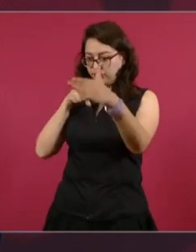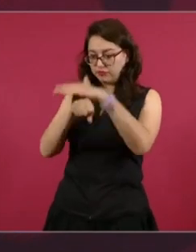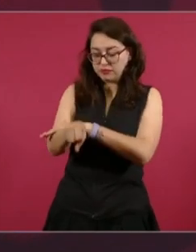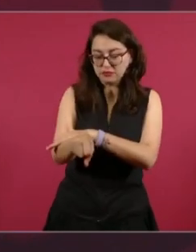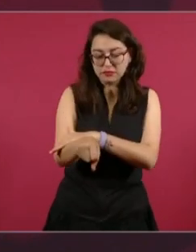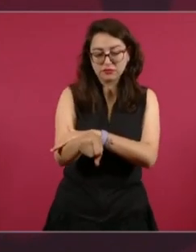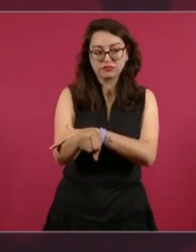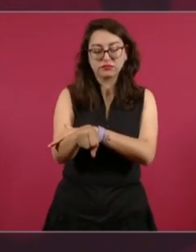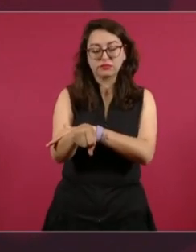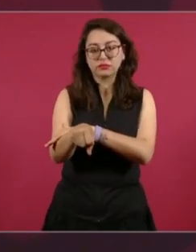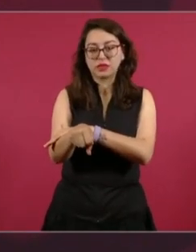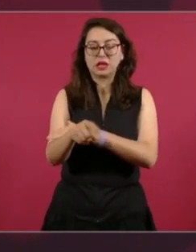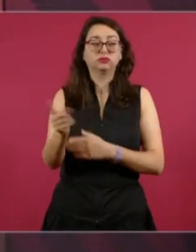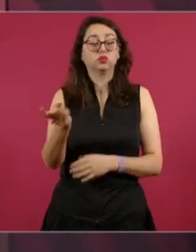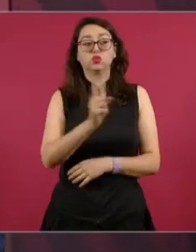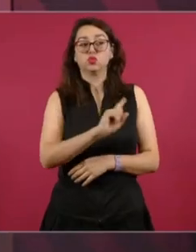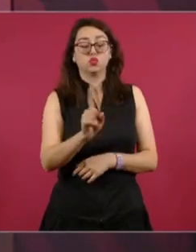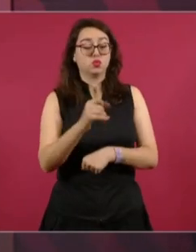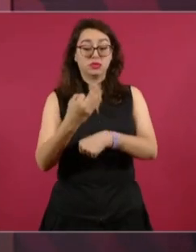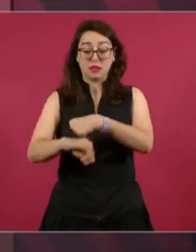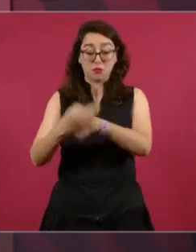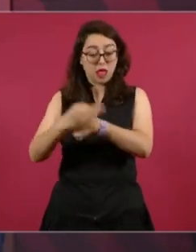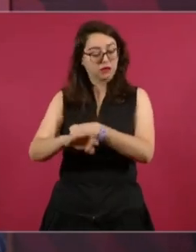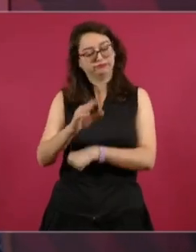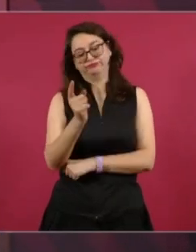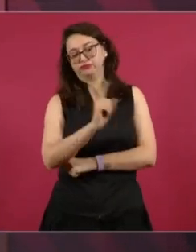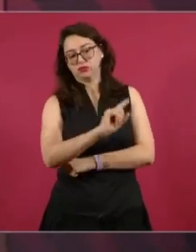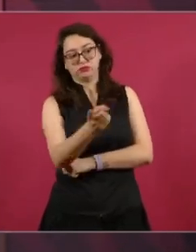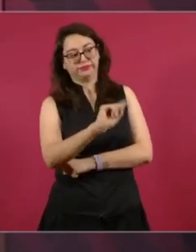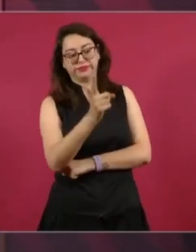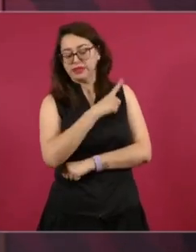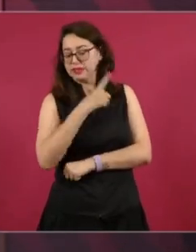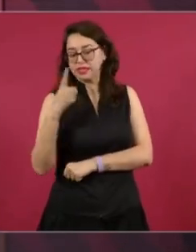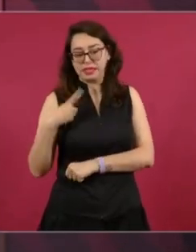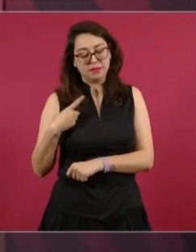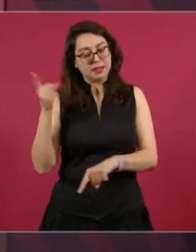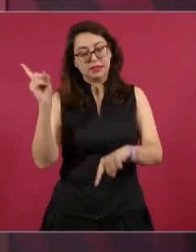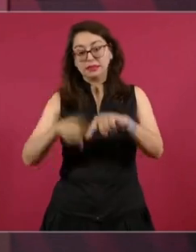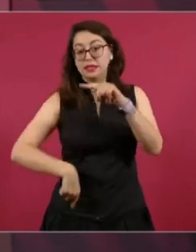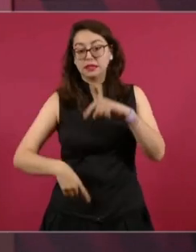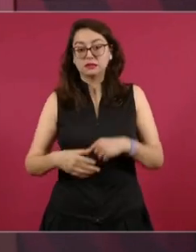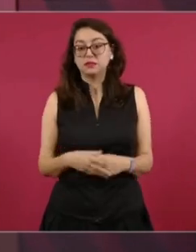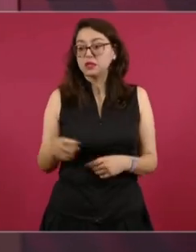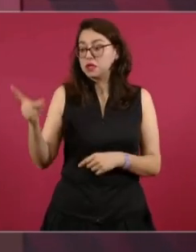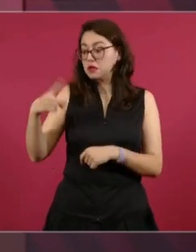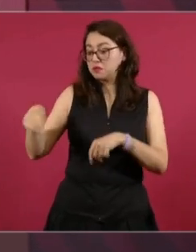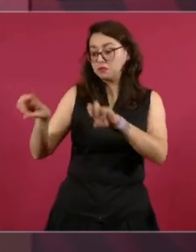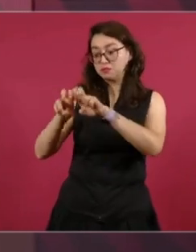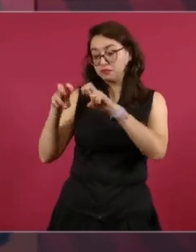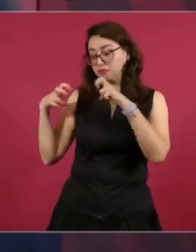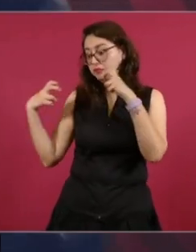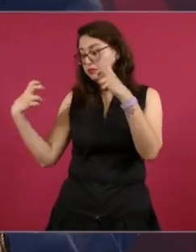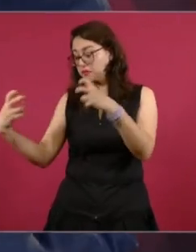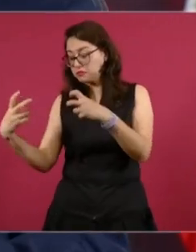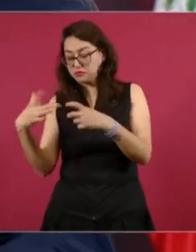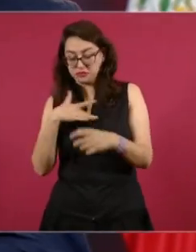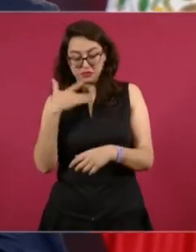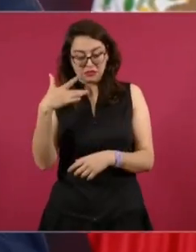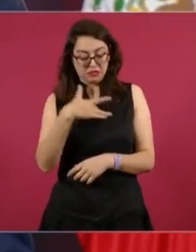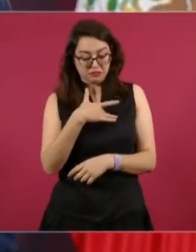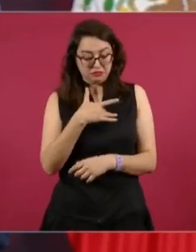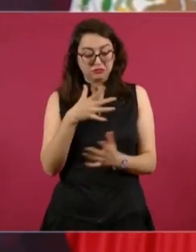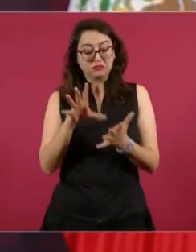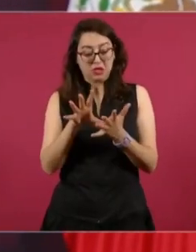resultaron internacionalistas los ministros. Y dice, es que aunque está en la